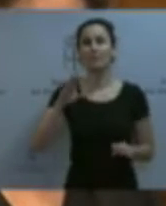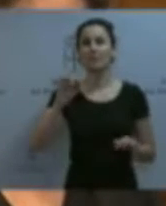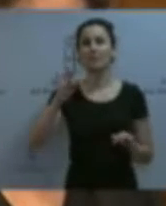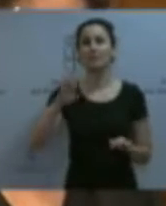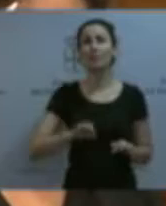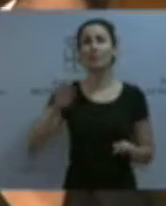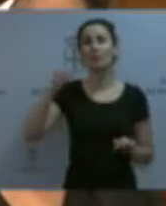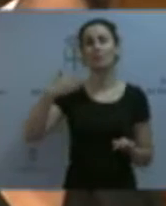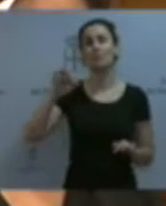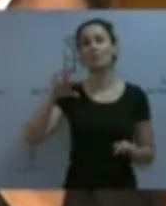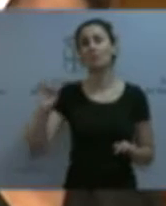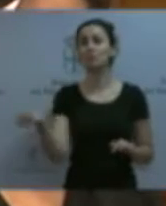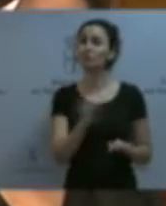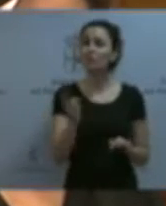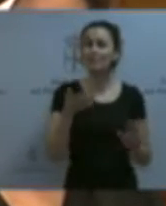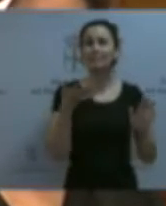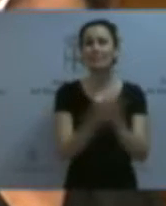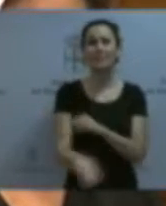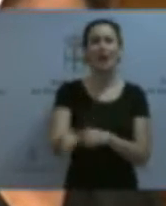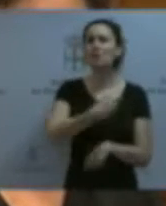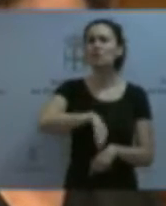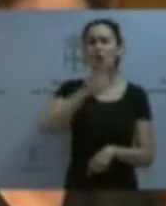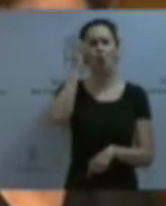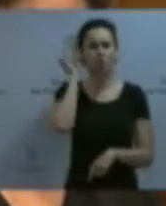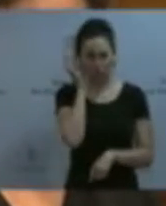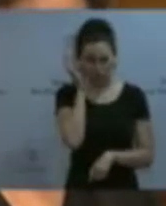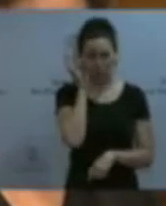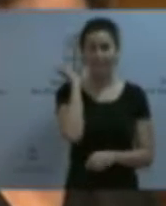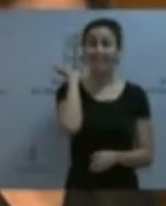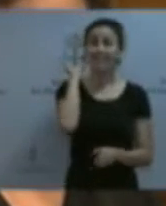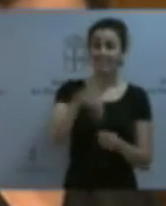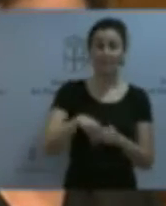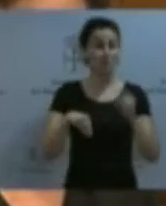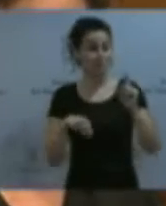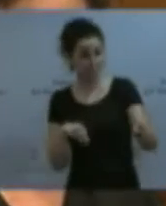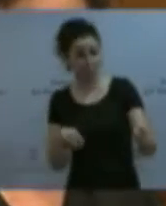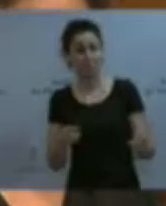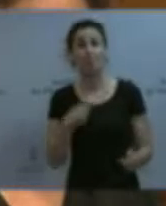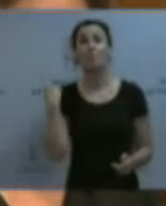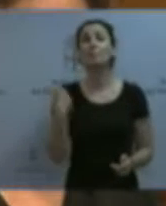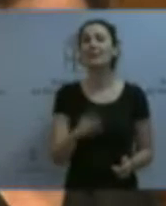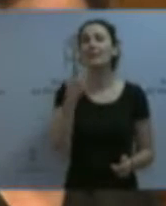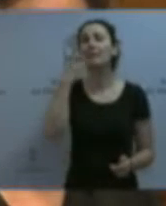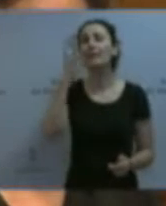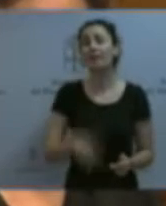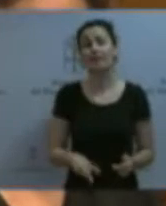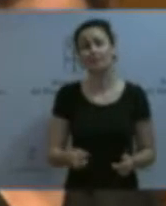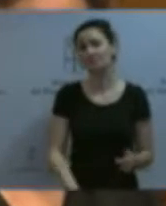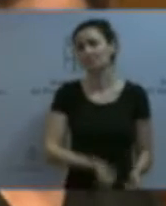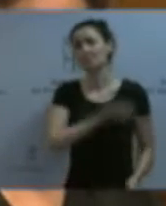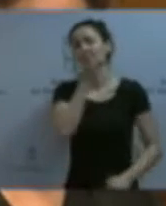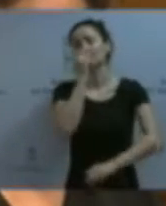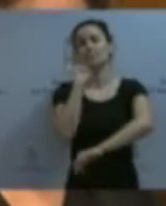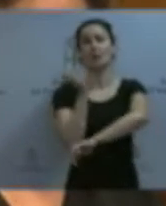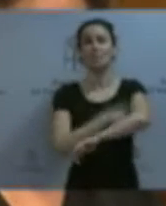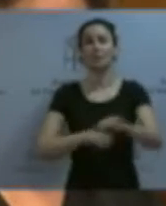Busto. Es un problema de todos. Personalizándolo, el único que sale perdiendo es el piragüismo